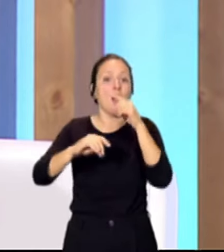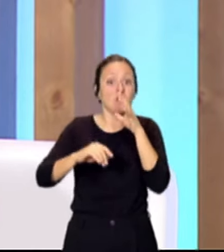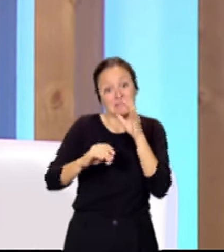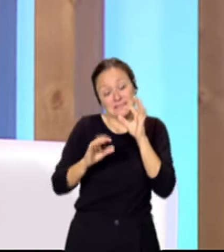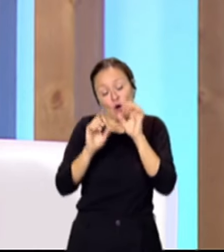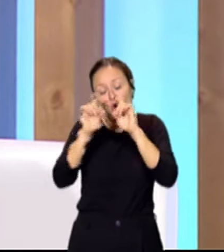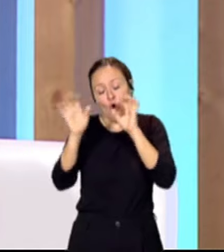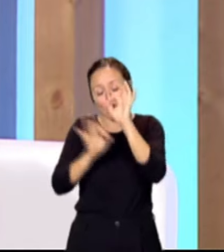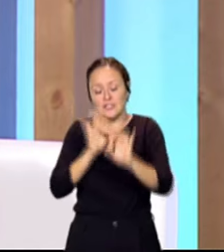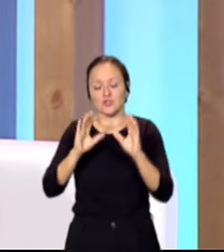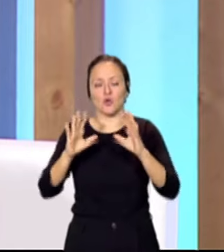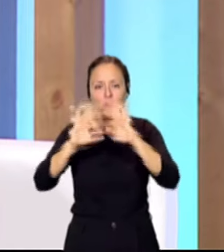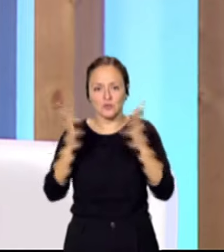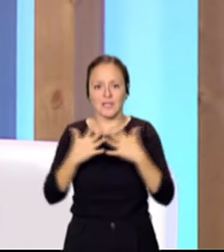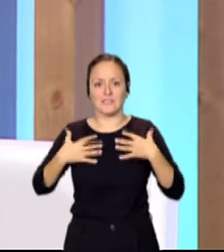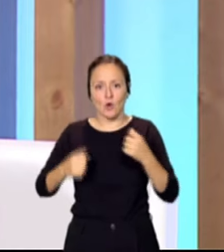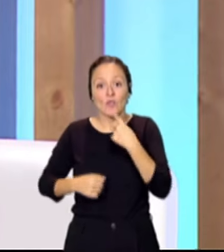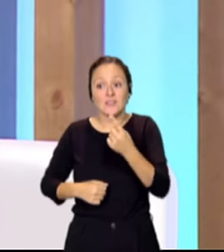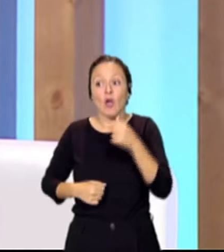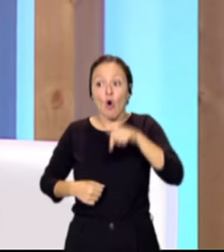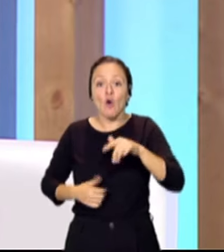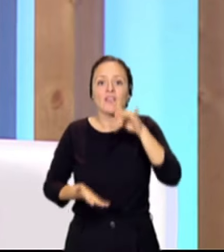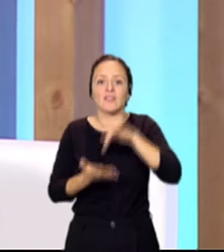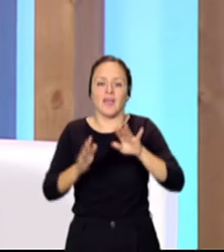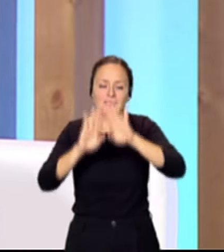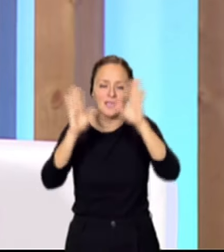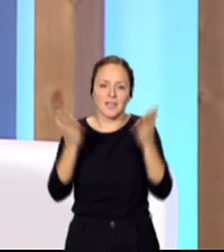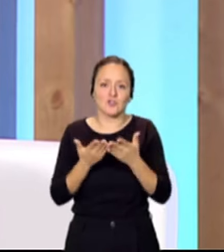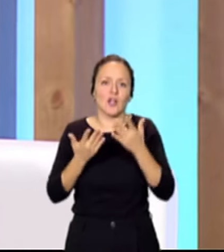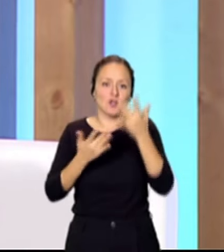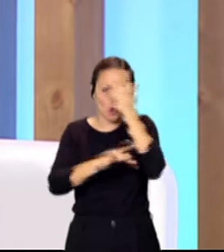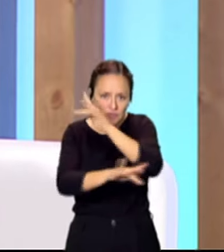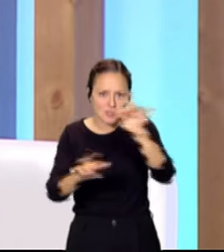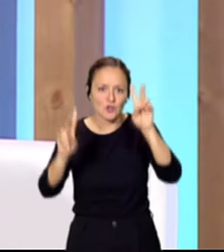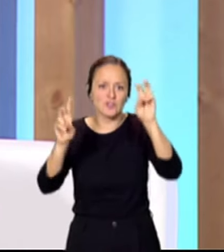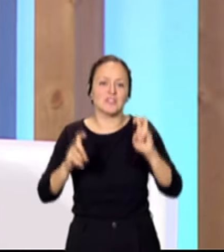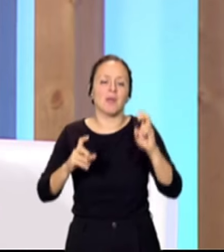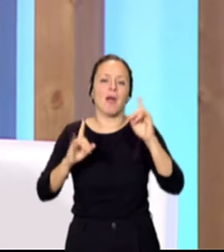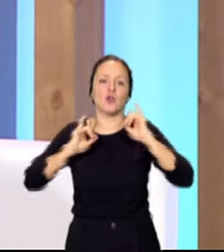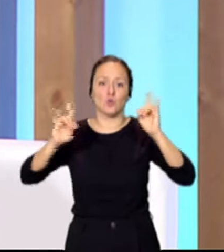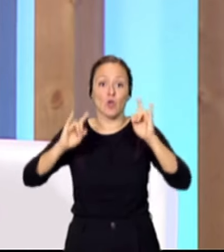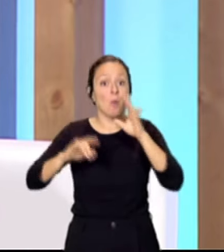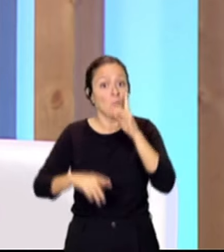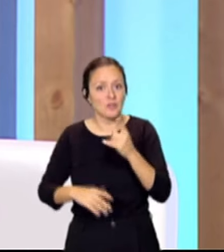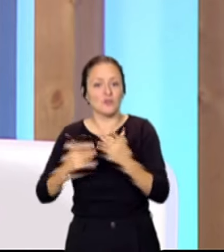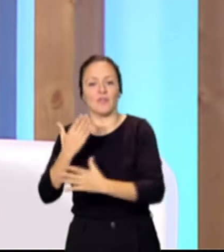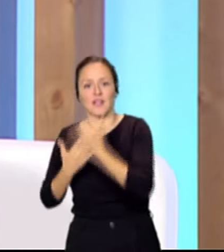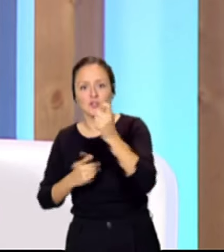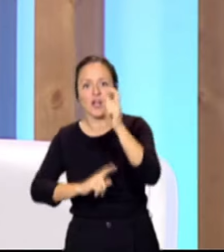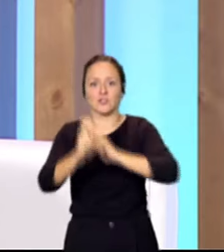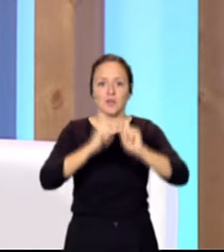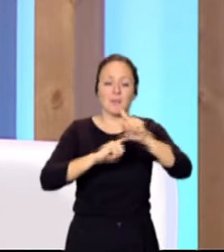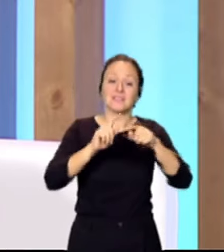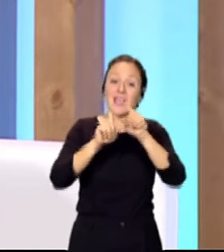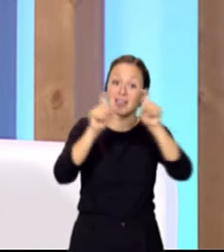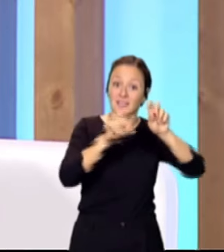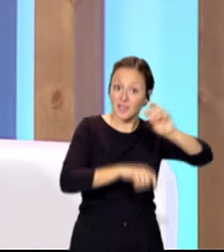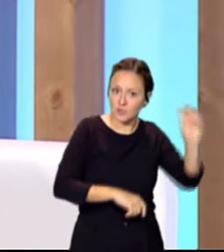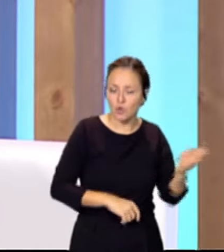se conmemora el día internacional de ición sobre el ruido Con este motivo las federaciones asociaciones y otras entidades